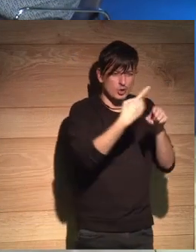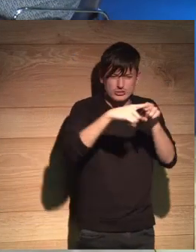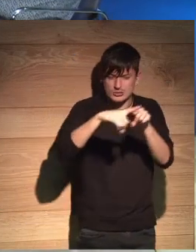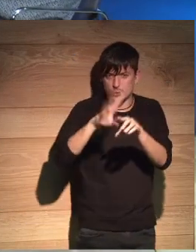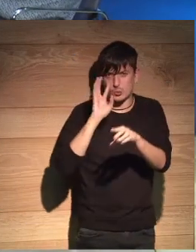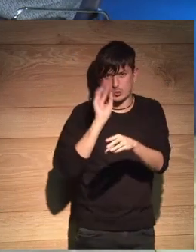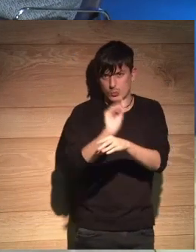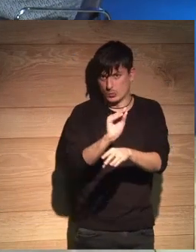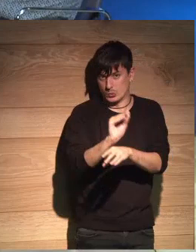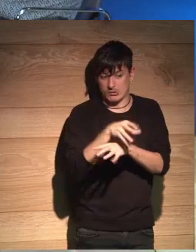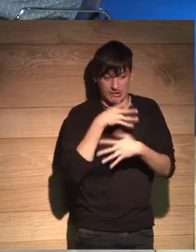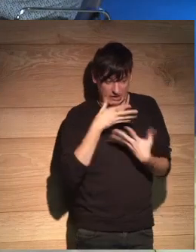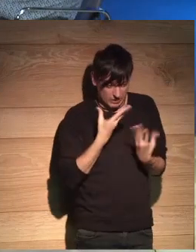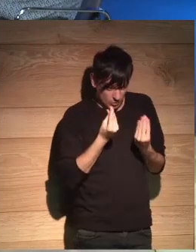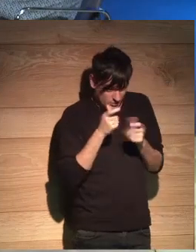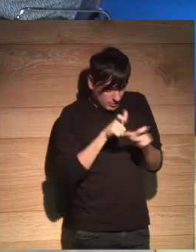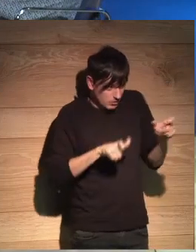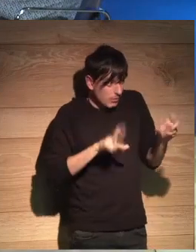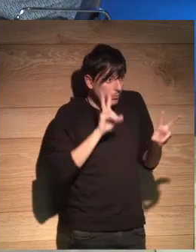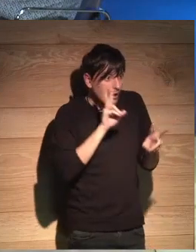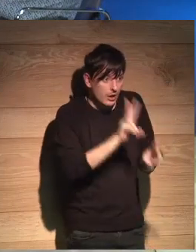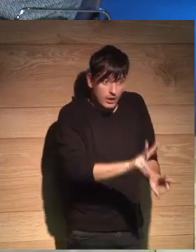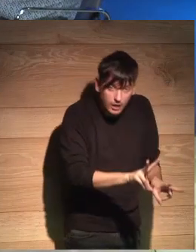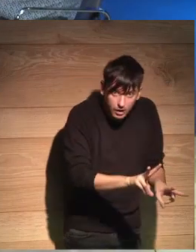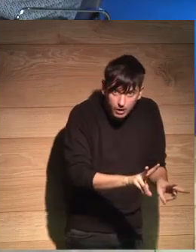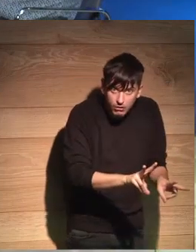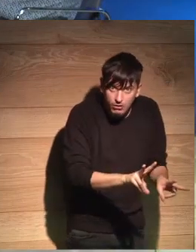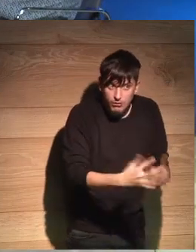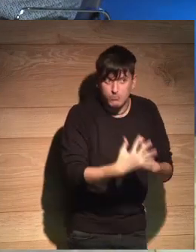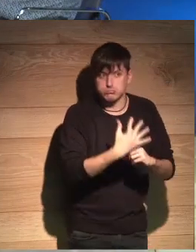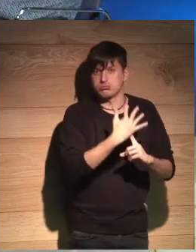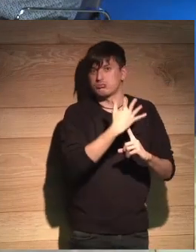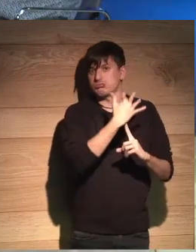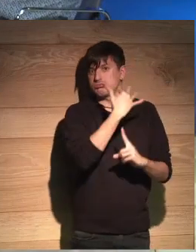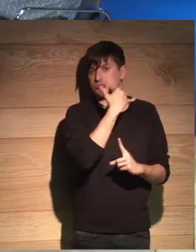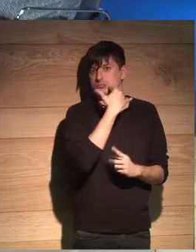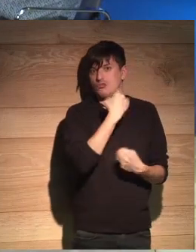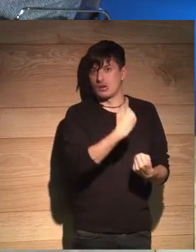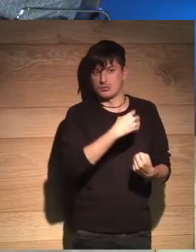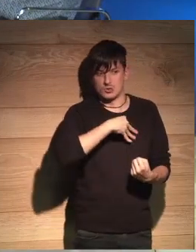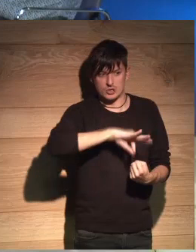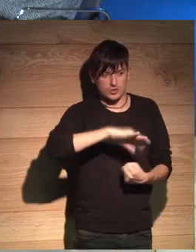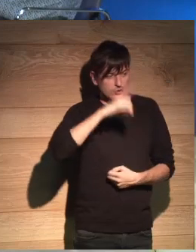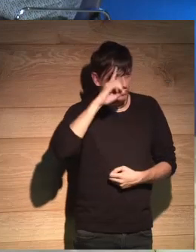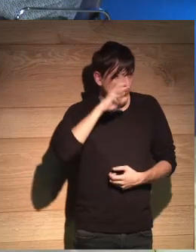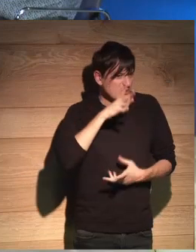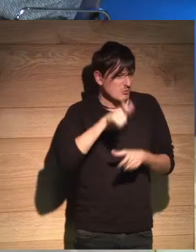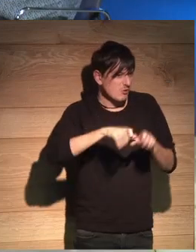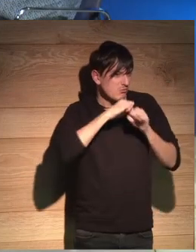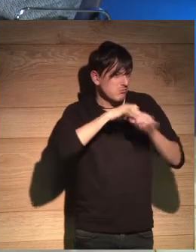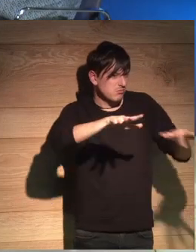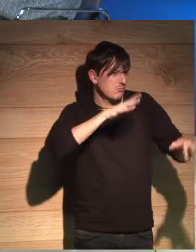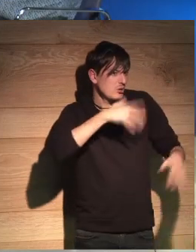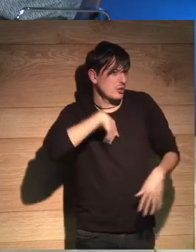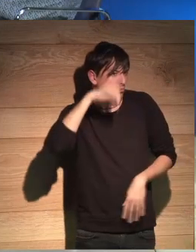porque ahora muchísima gente lo ve, muchísimos chavales lo ven, y el eco que tienen es muy grande, Antonio. Entonces no sé por qué la gente lo mueve a hacer estas cosas. Yo creo que es